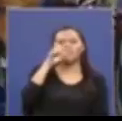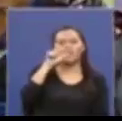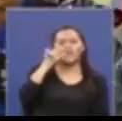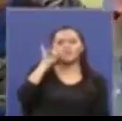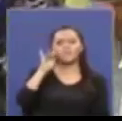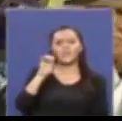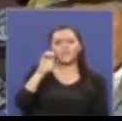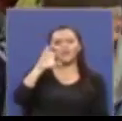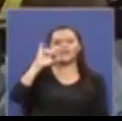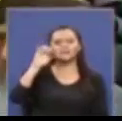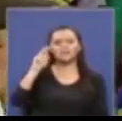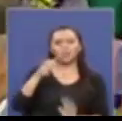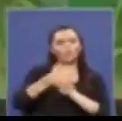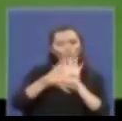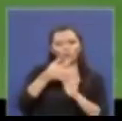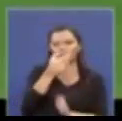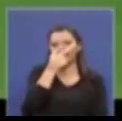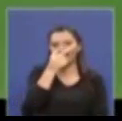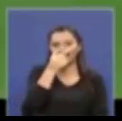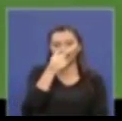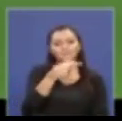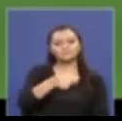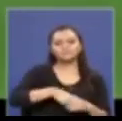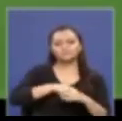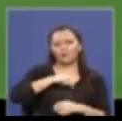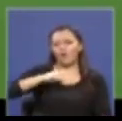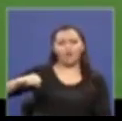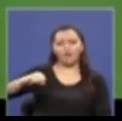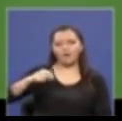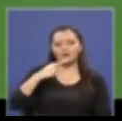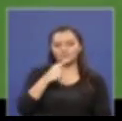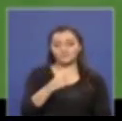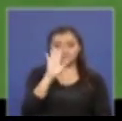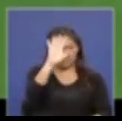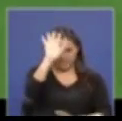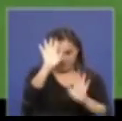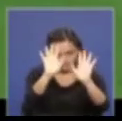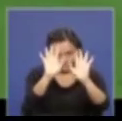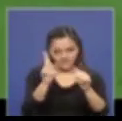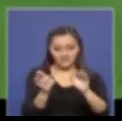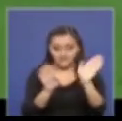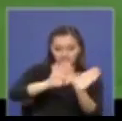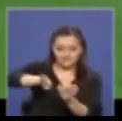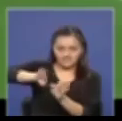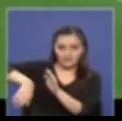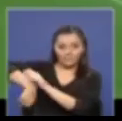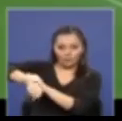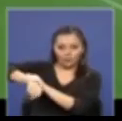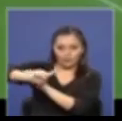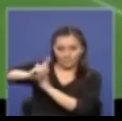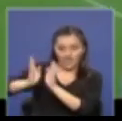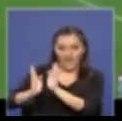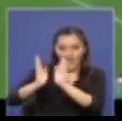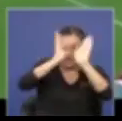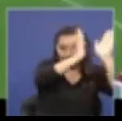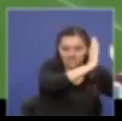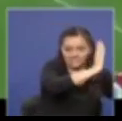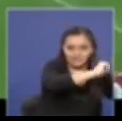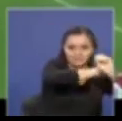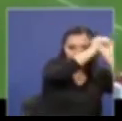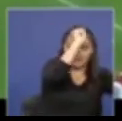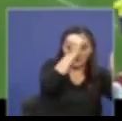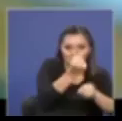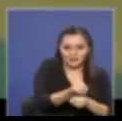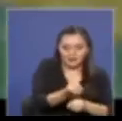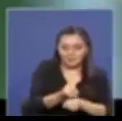victoria. Bien, pero primero informemos qué hicimos el martes 13 antes de ver el partido, porque por supuesto que tenía